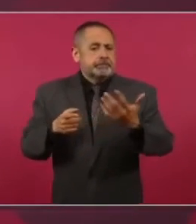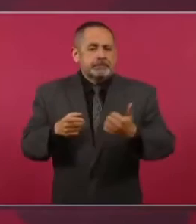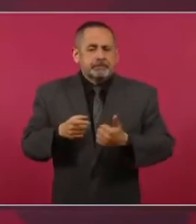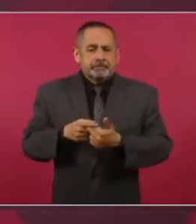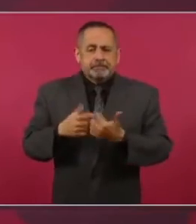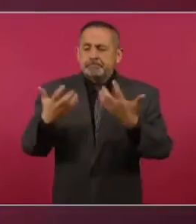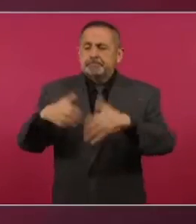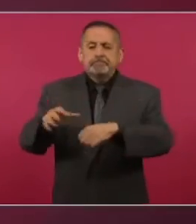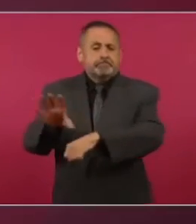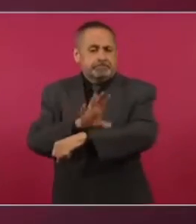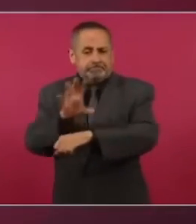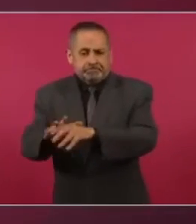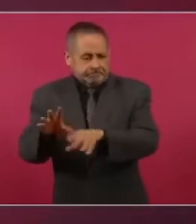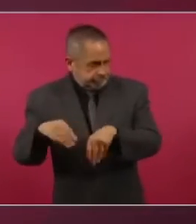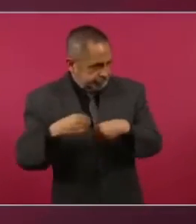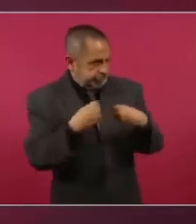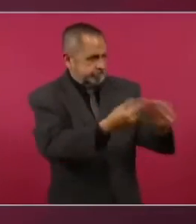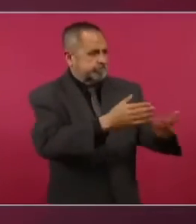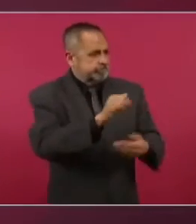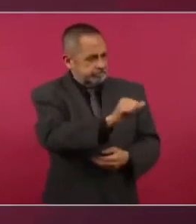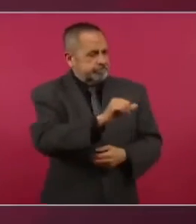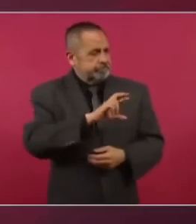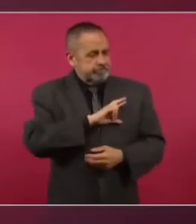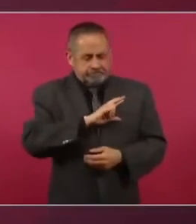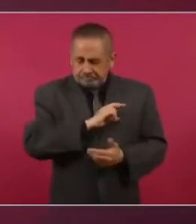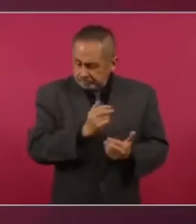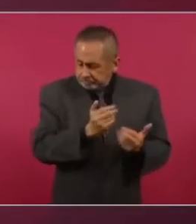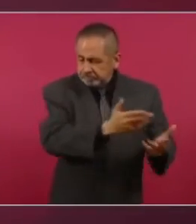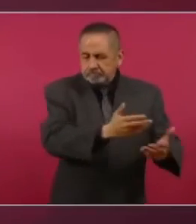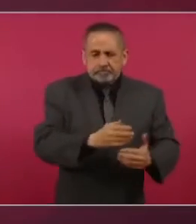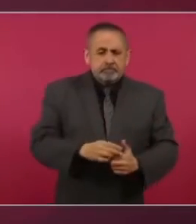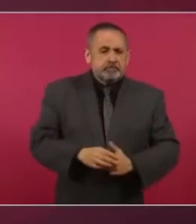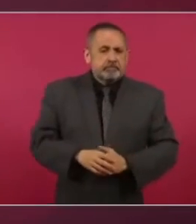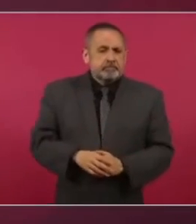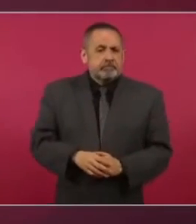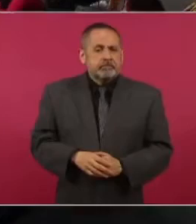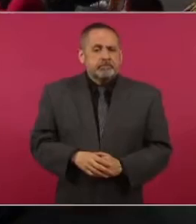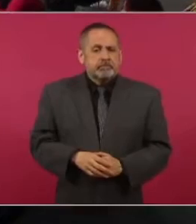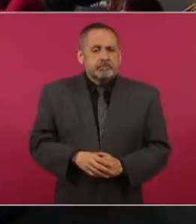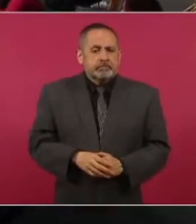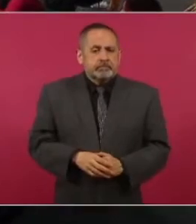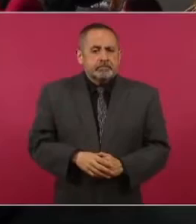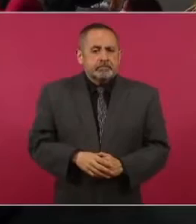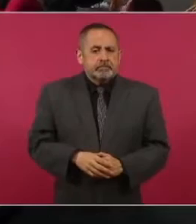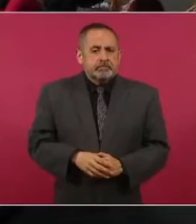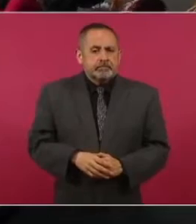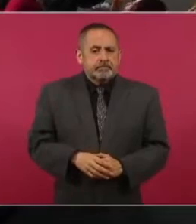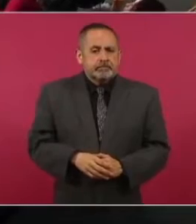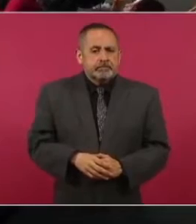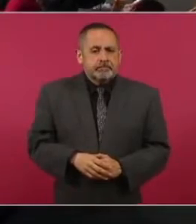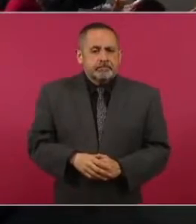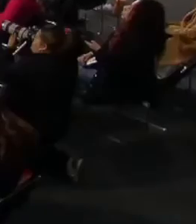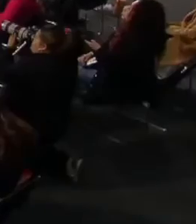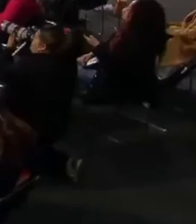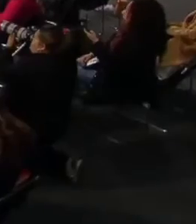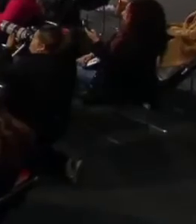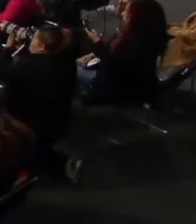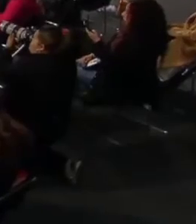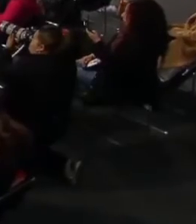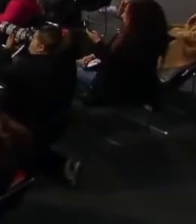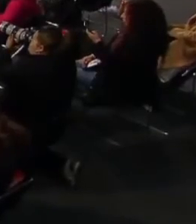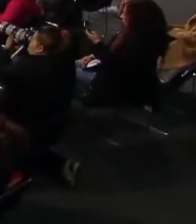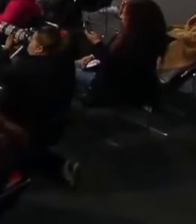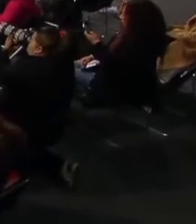la industria eléctrica. los puertos,